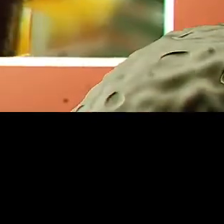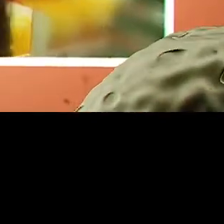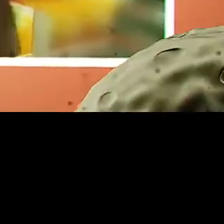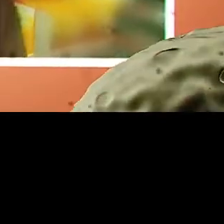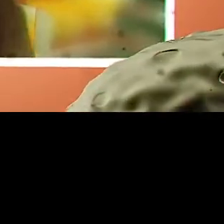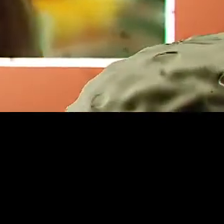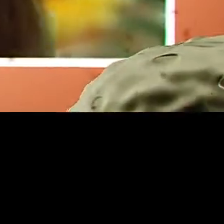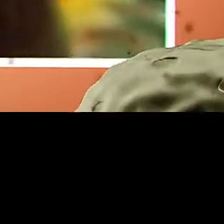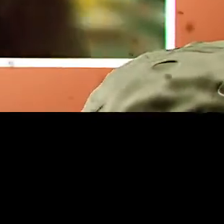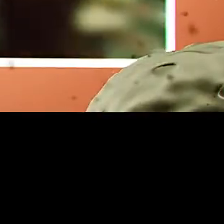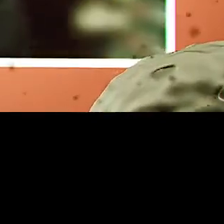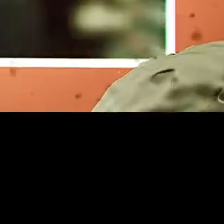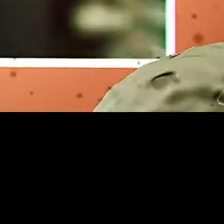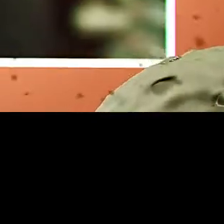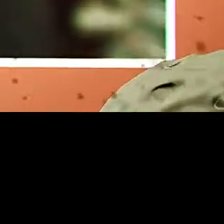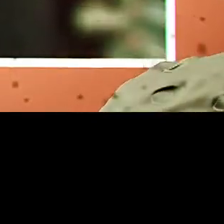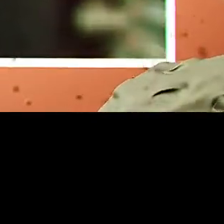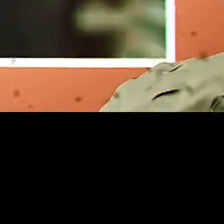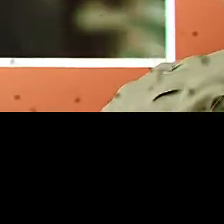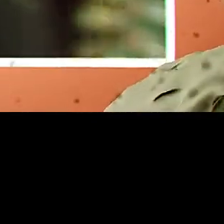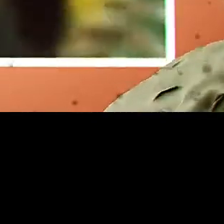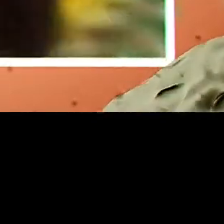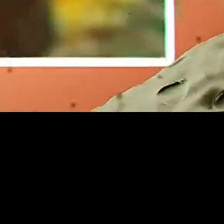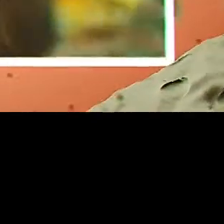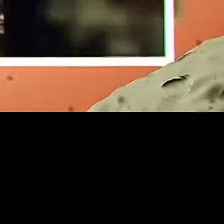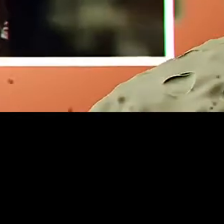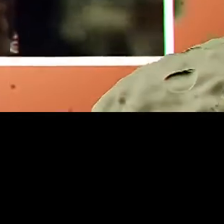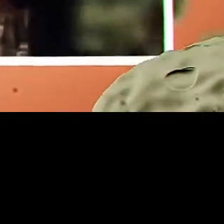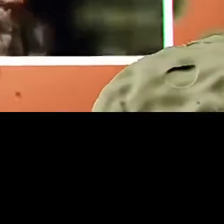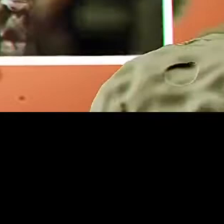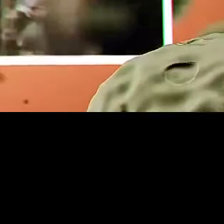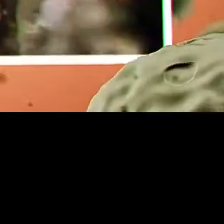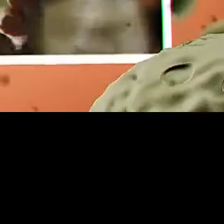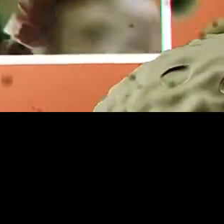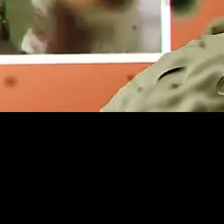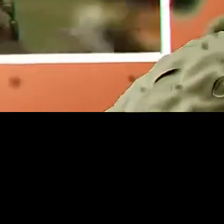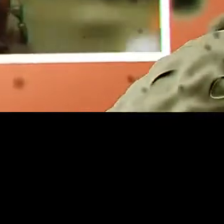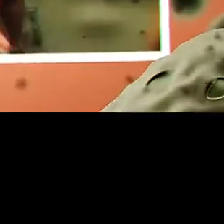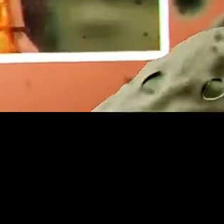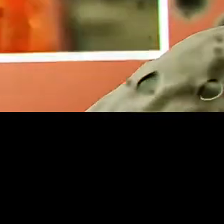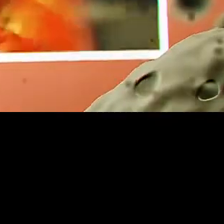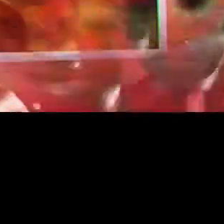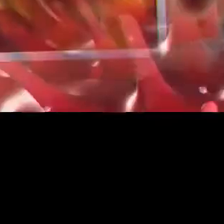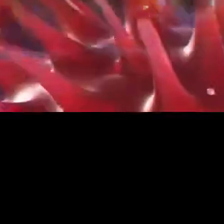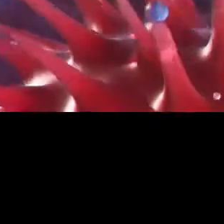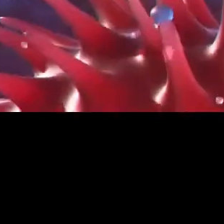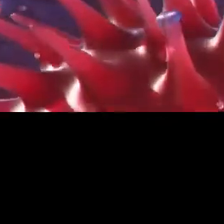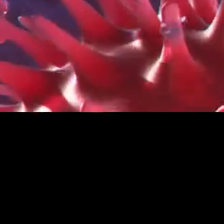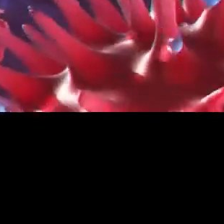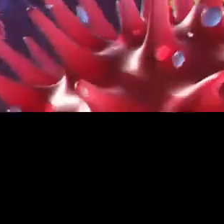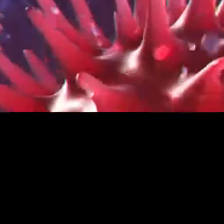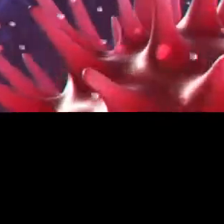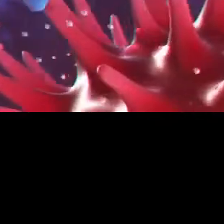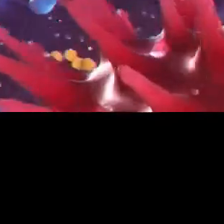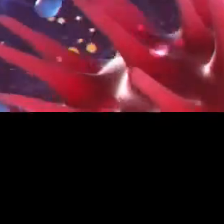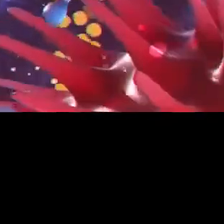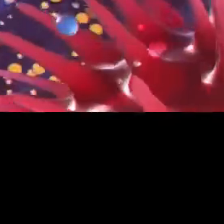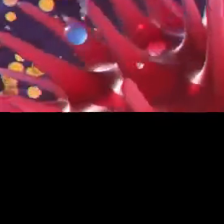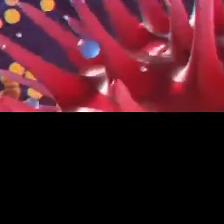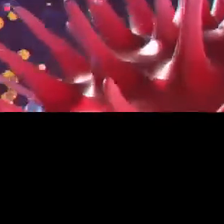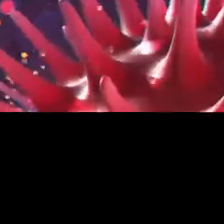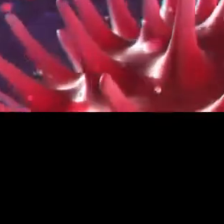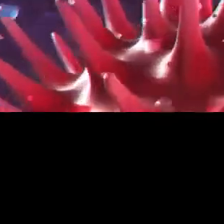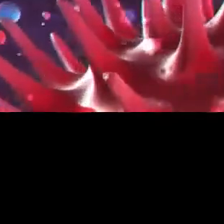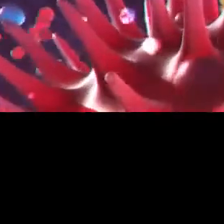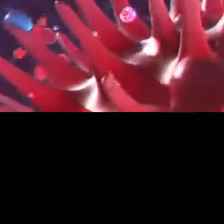algunas personas infectadas pueden que no muestren ningún tipo de síntomas mientras en otros los síntomas pueden ser